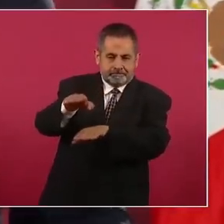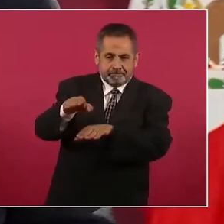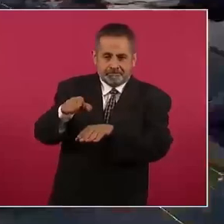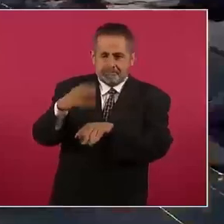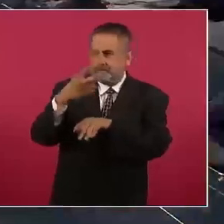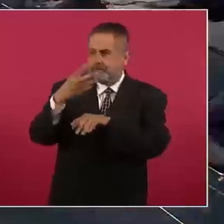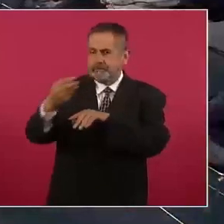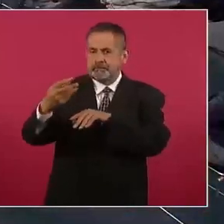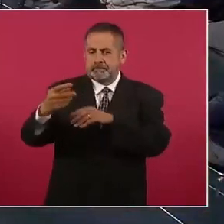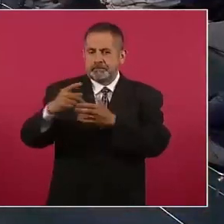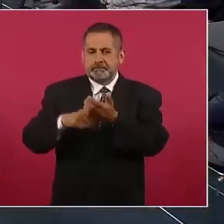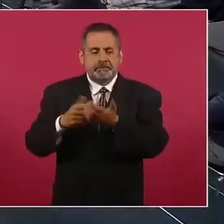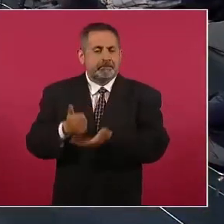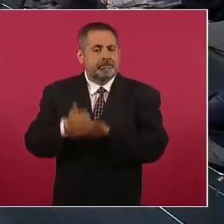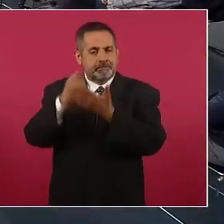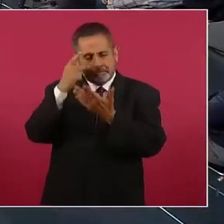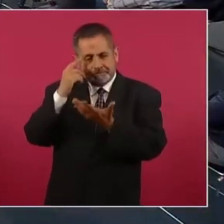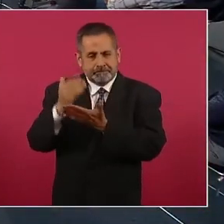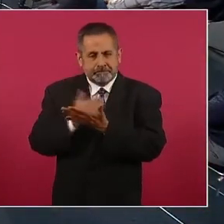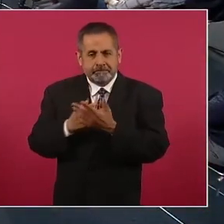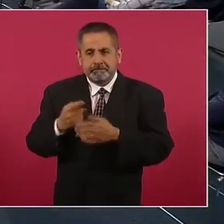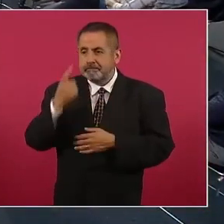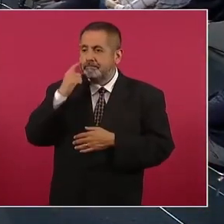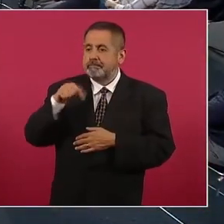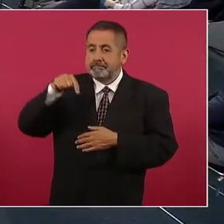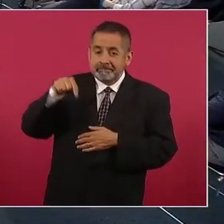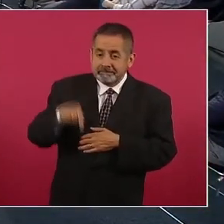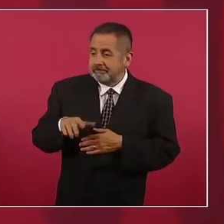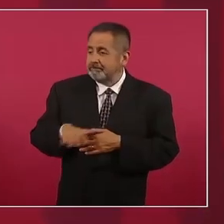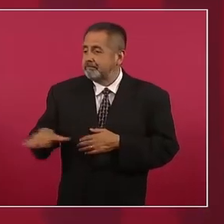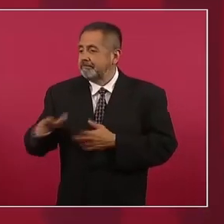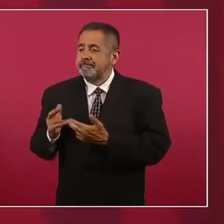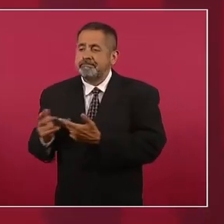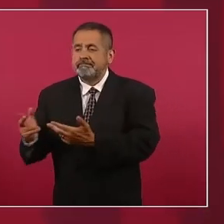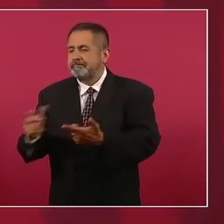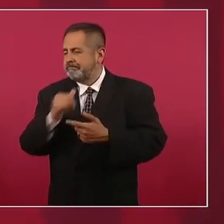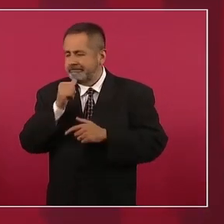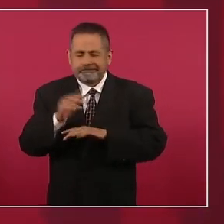precisamente para no destruir